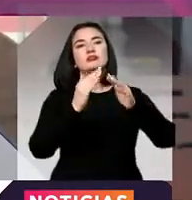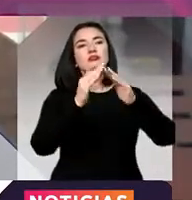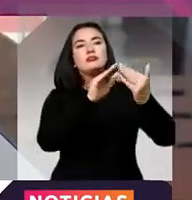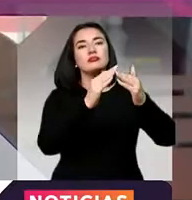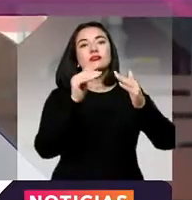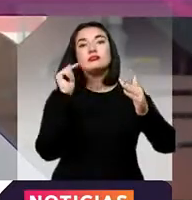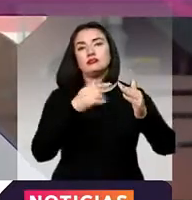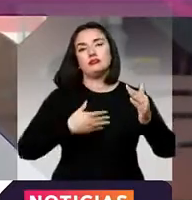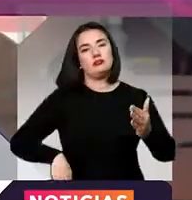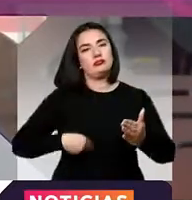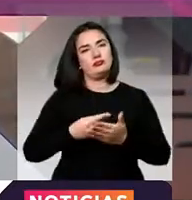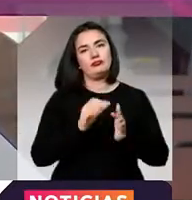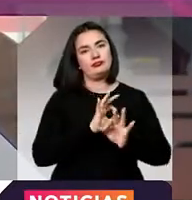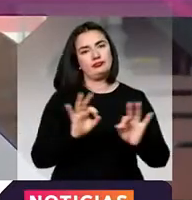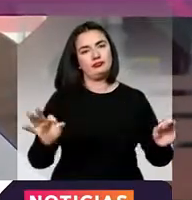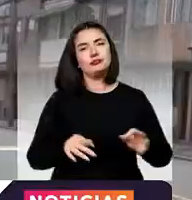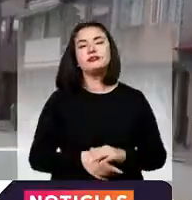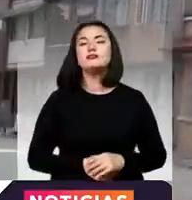tendrá costo para el ciudadano.